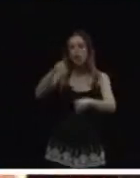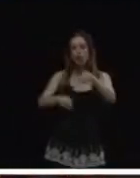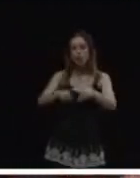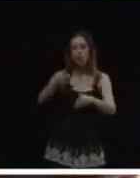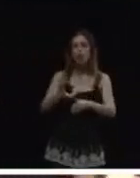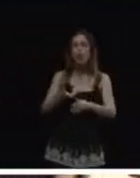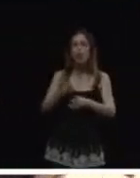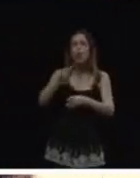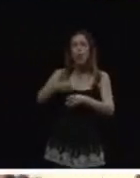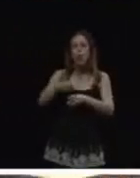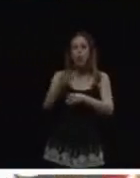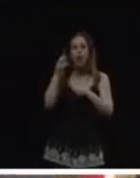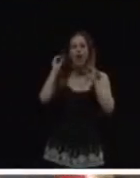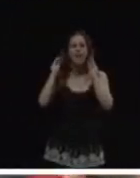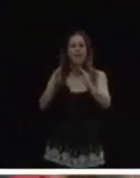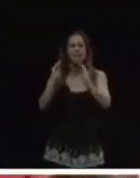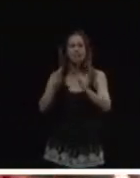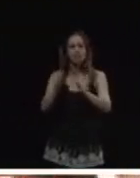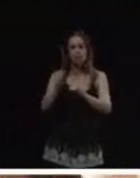democracia.